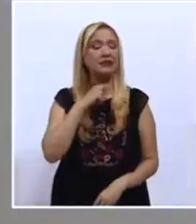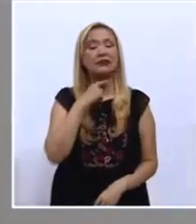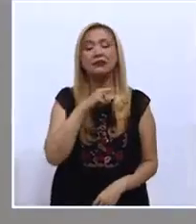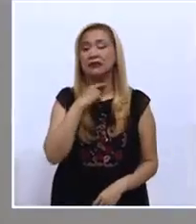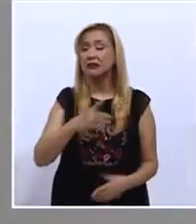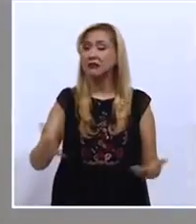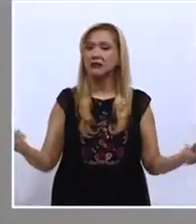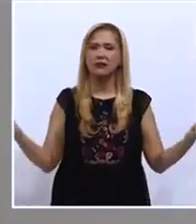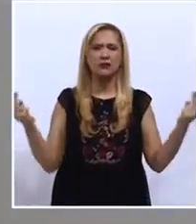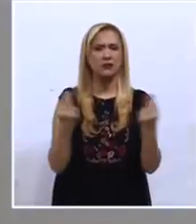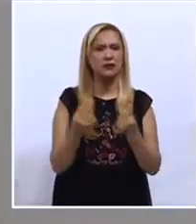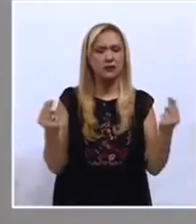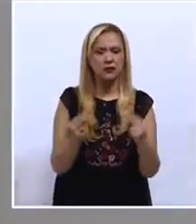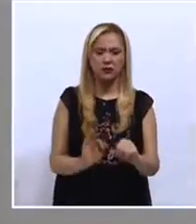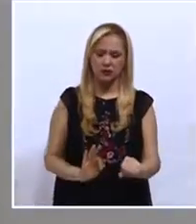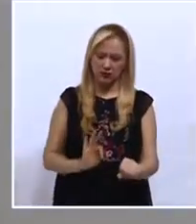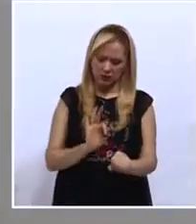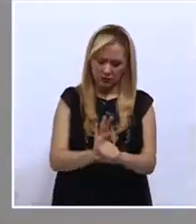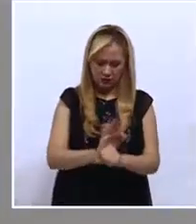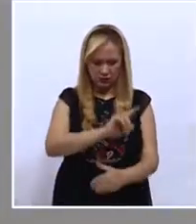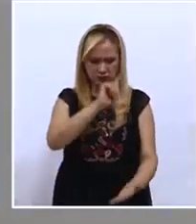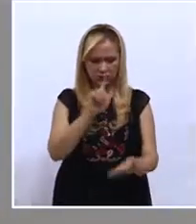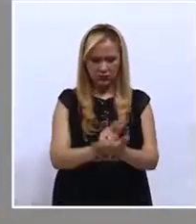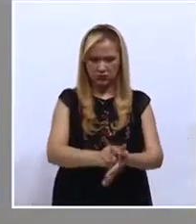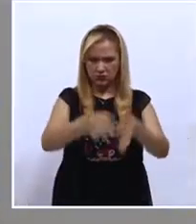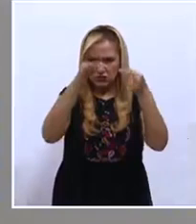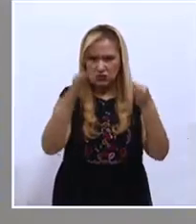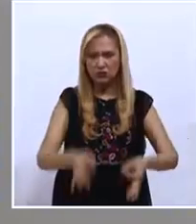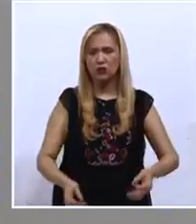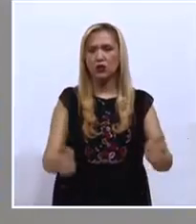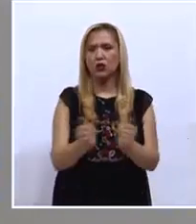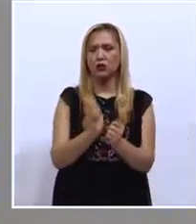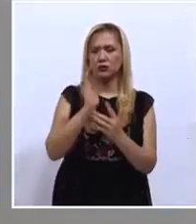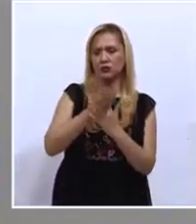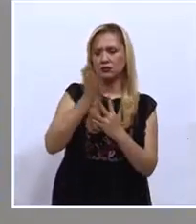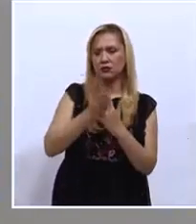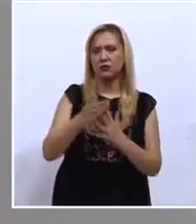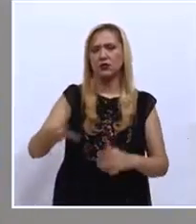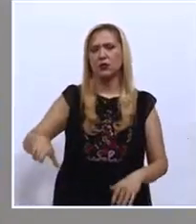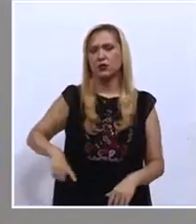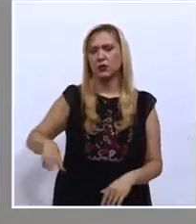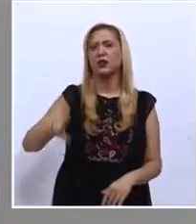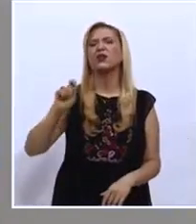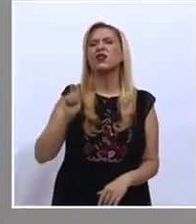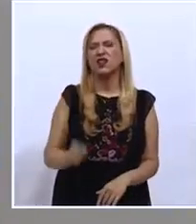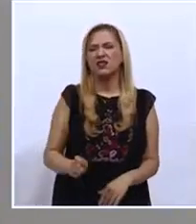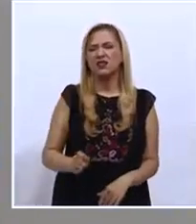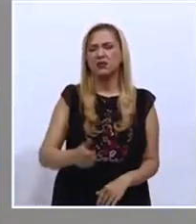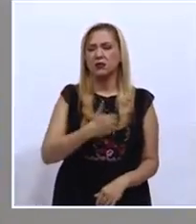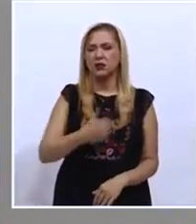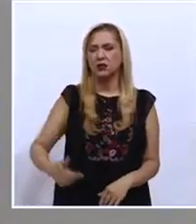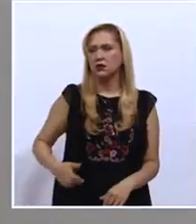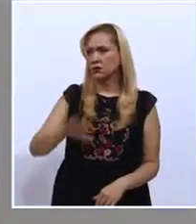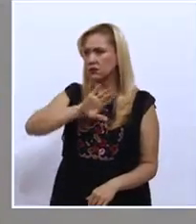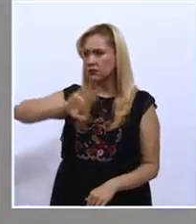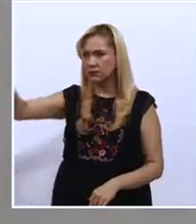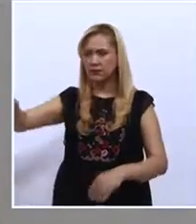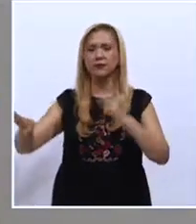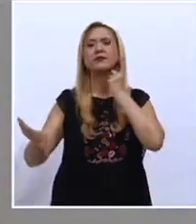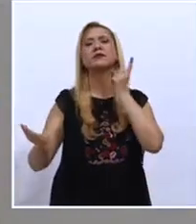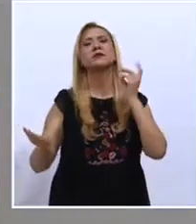Esta necesidad de defender un Estado de Derecho basado en la división de poderes y basado en la máxima libertad de expresión y en la